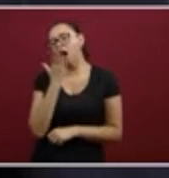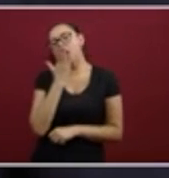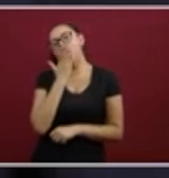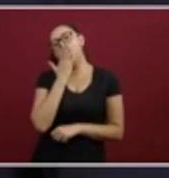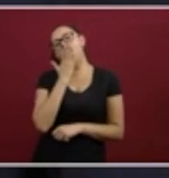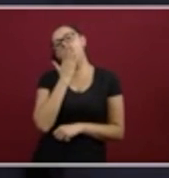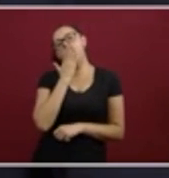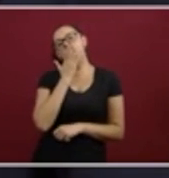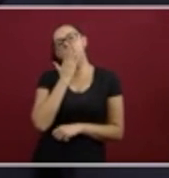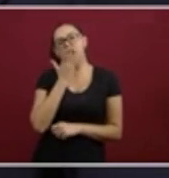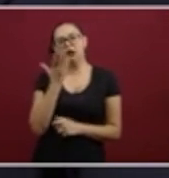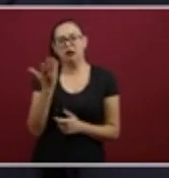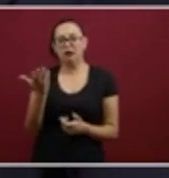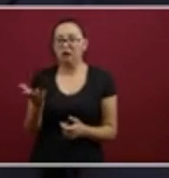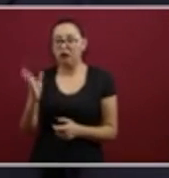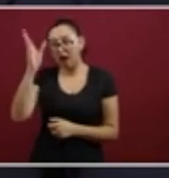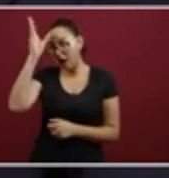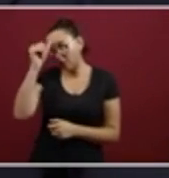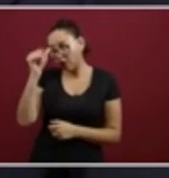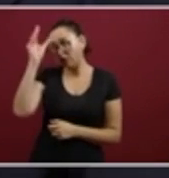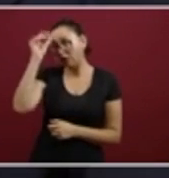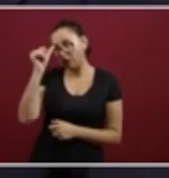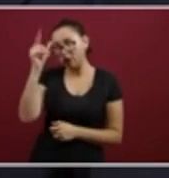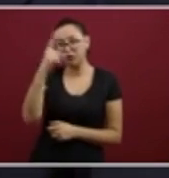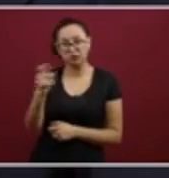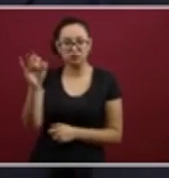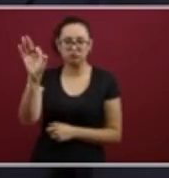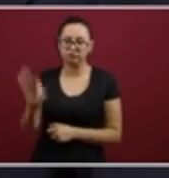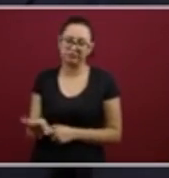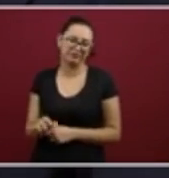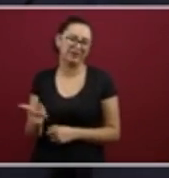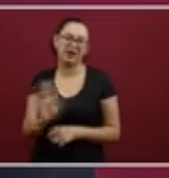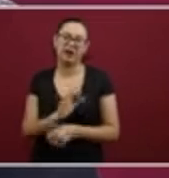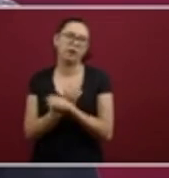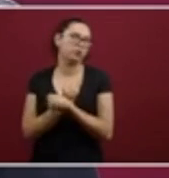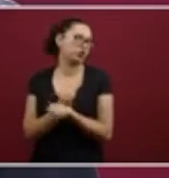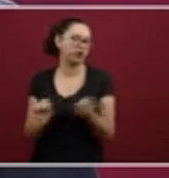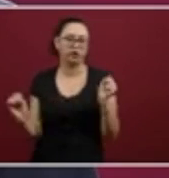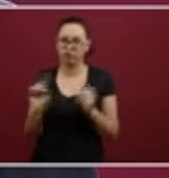aburrido, si no hubiesen diferencias.